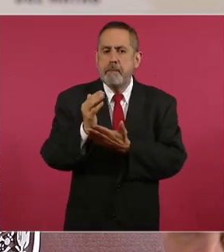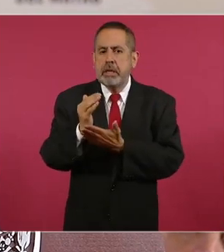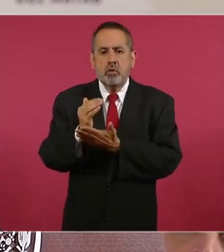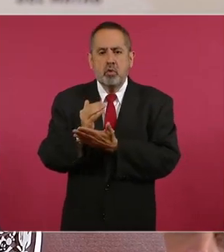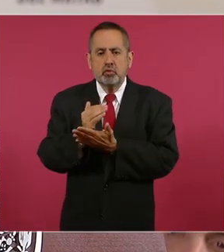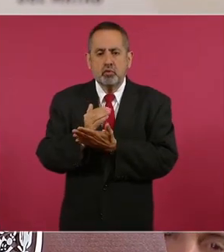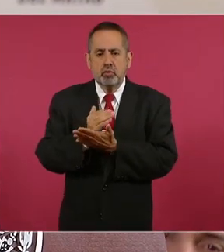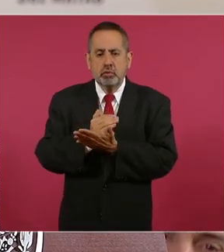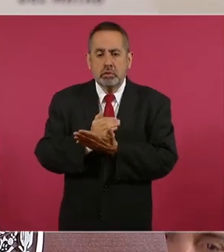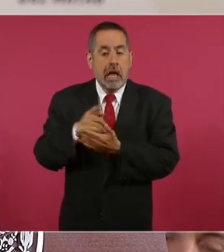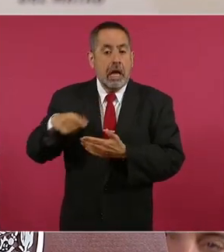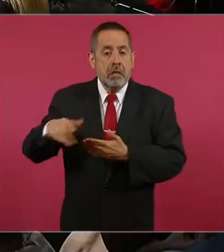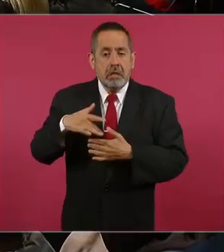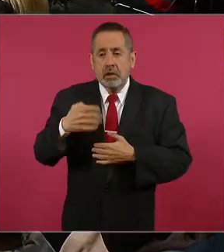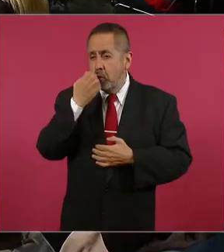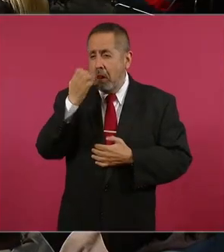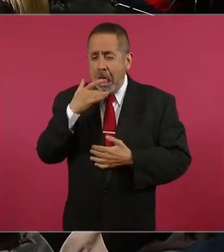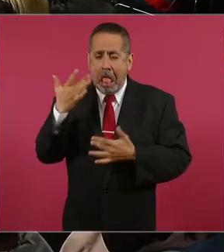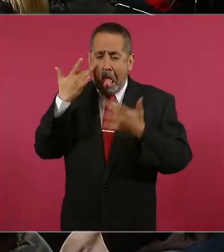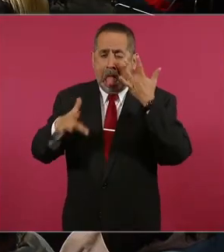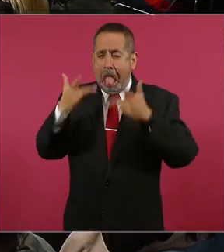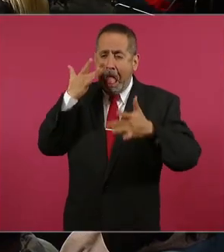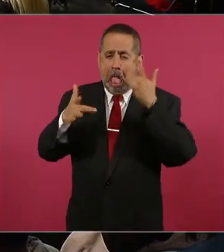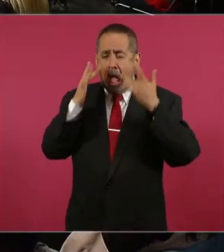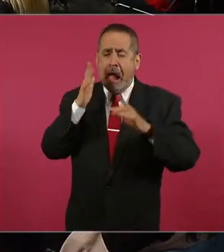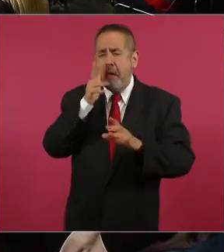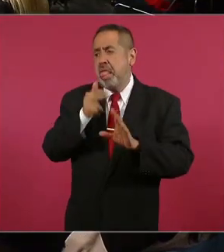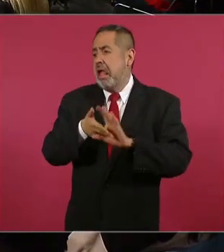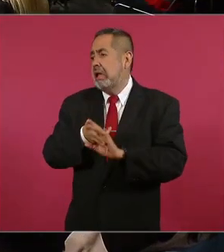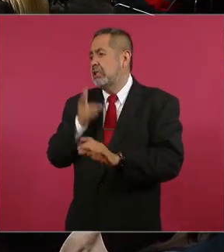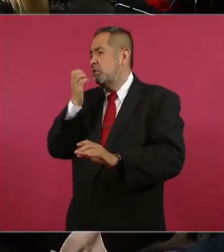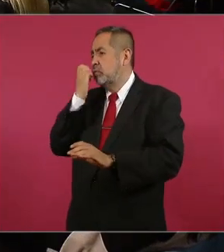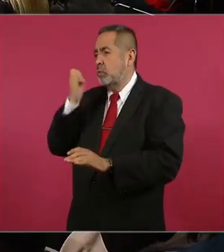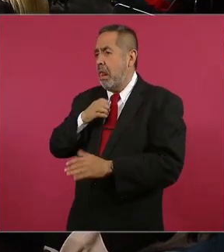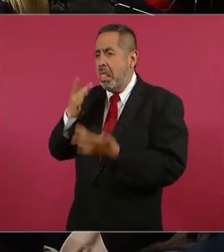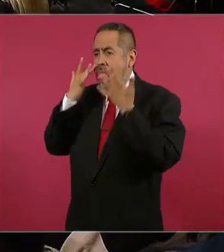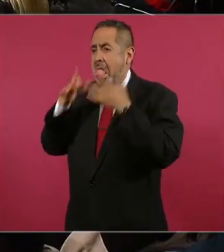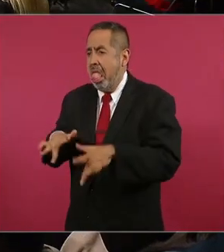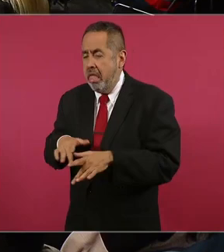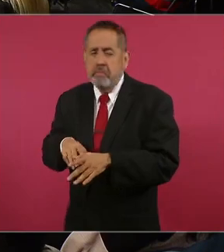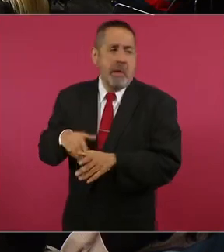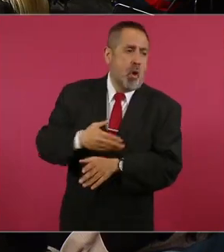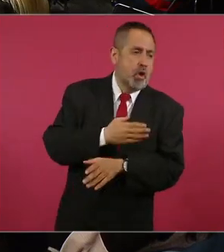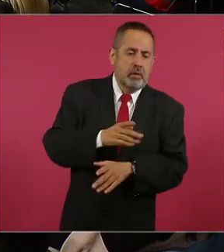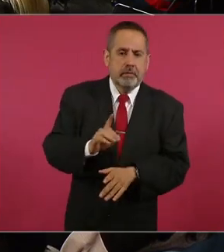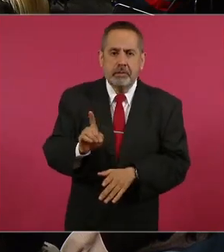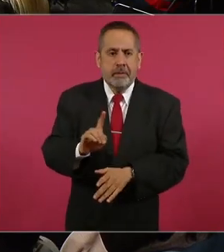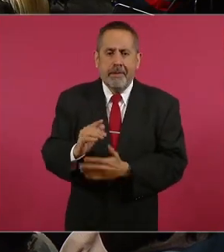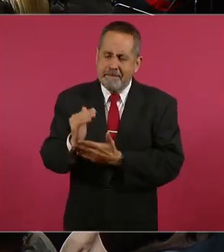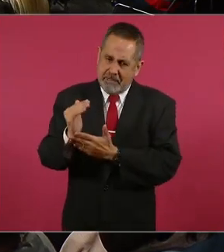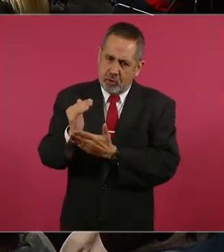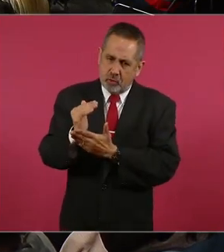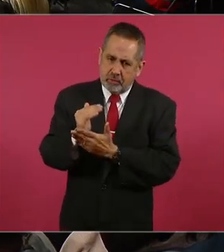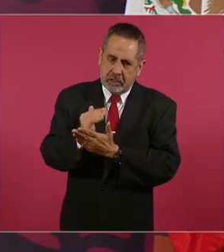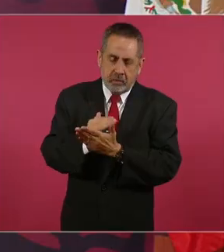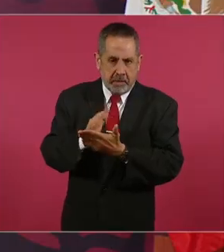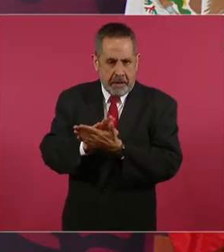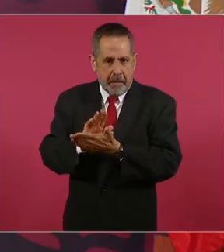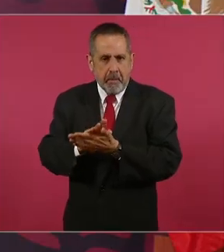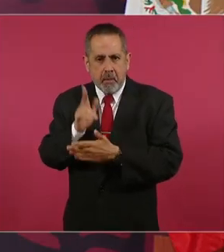considerablemente la deserción escolar, el abandono de la escuela. Con esto lo podemos probar.